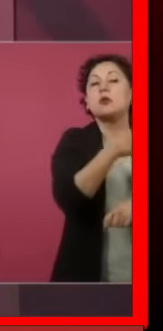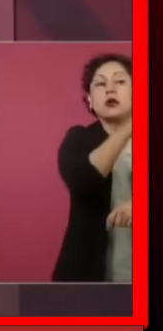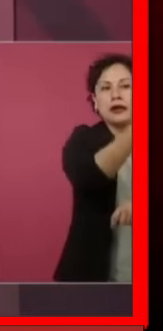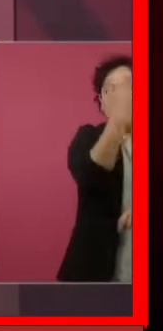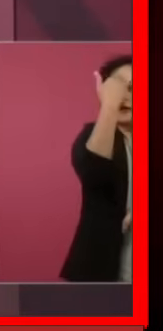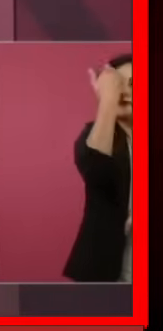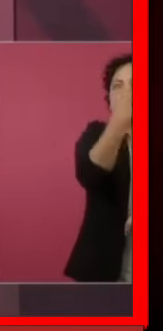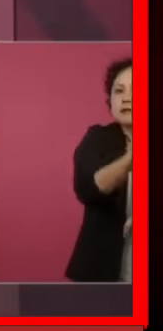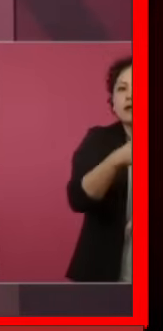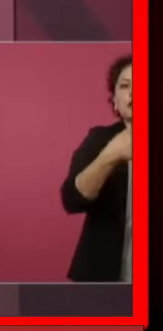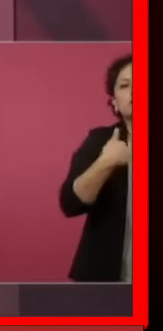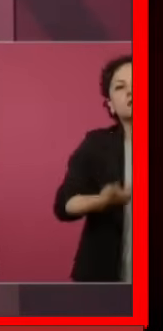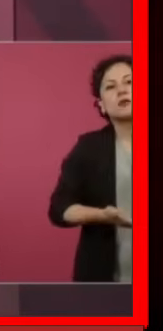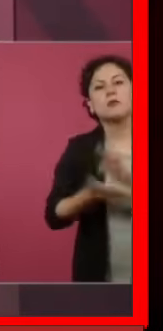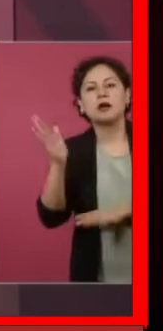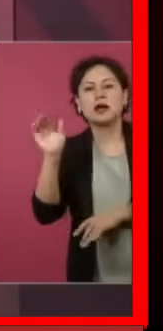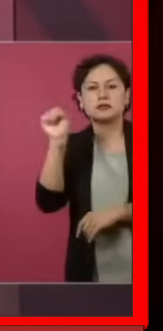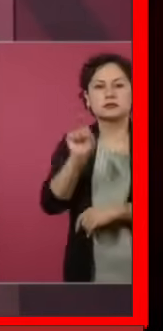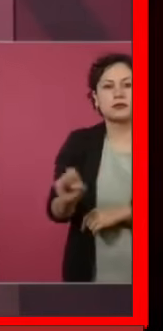semana.